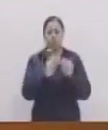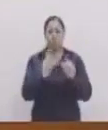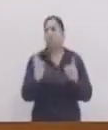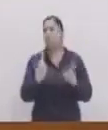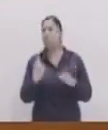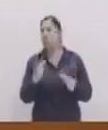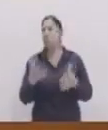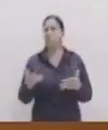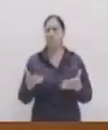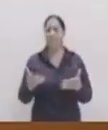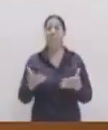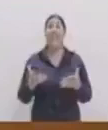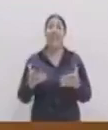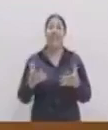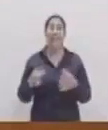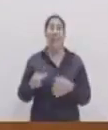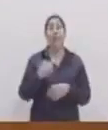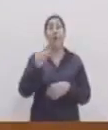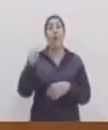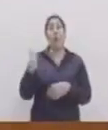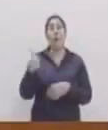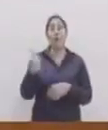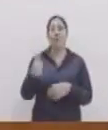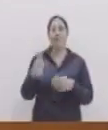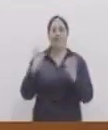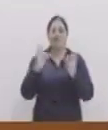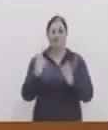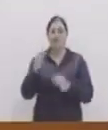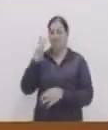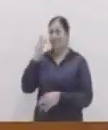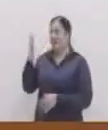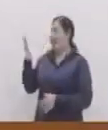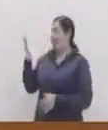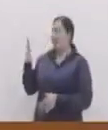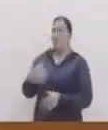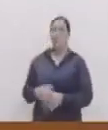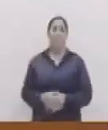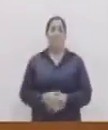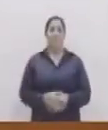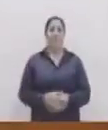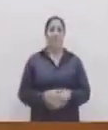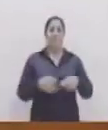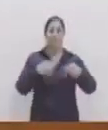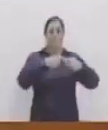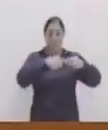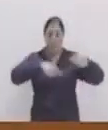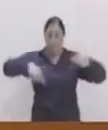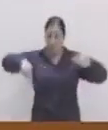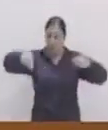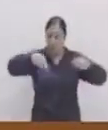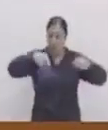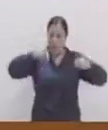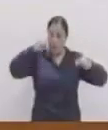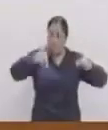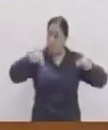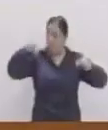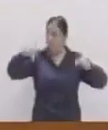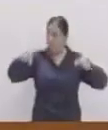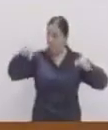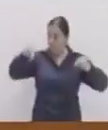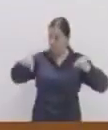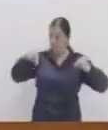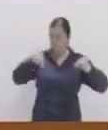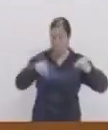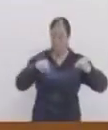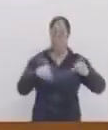punto estará en otro de los puntos que están al borde, en la circunferencia.